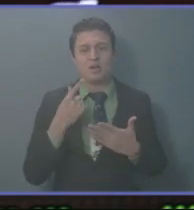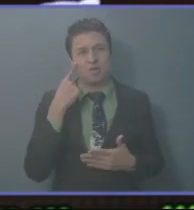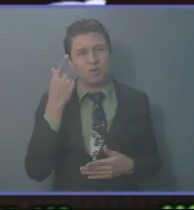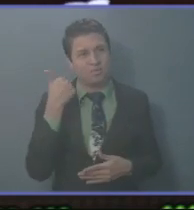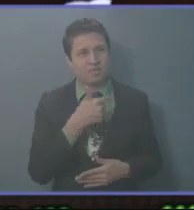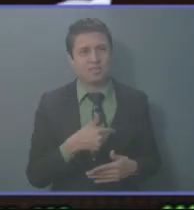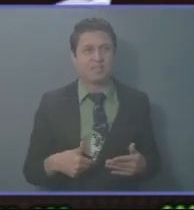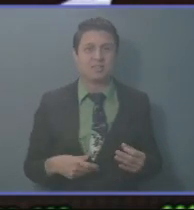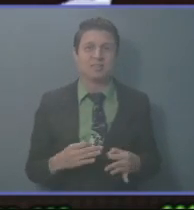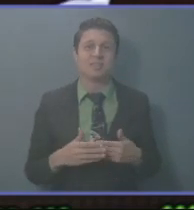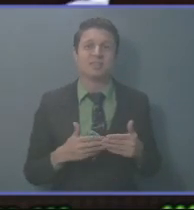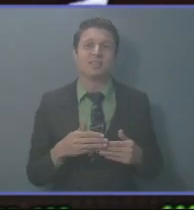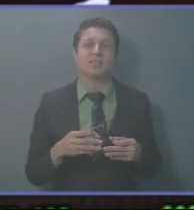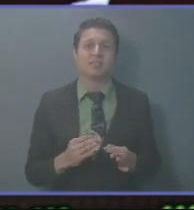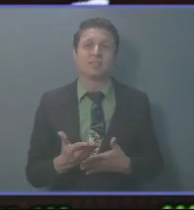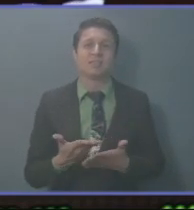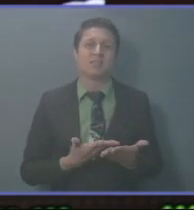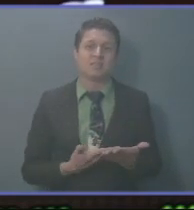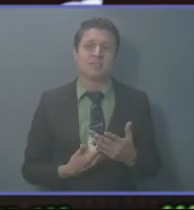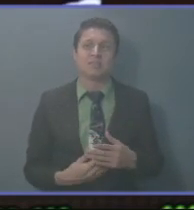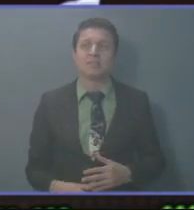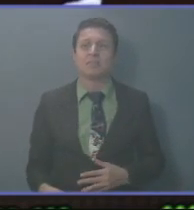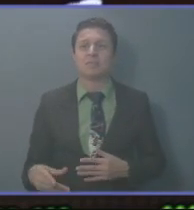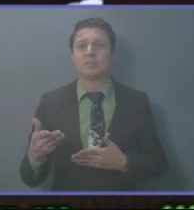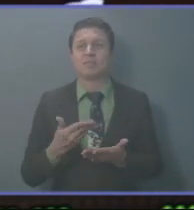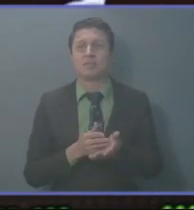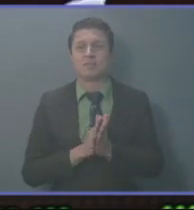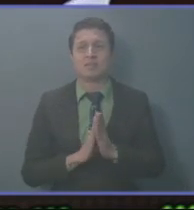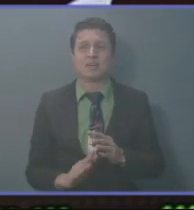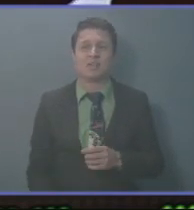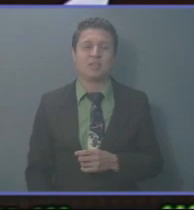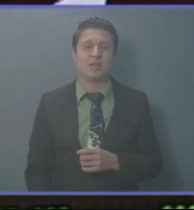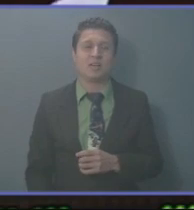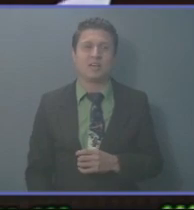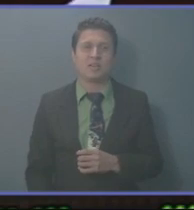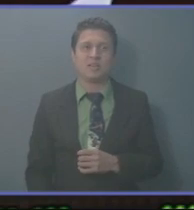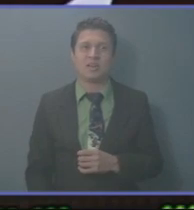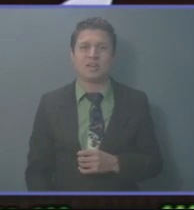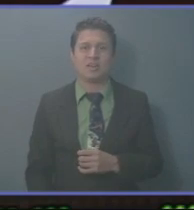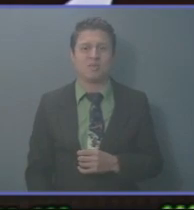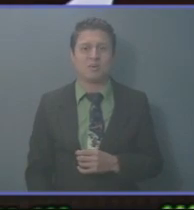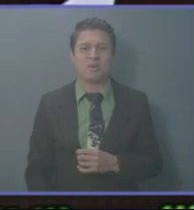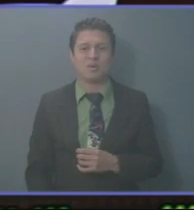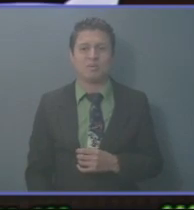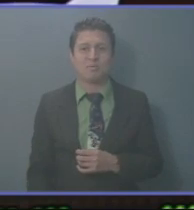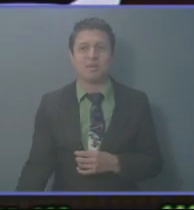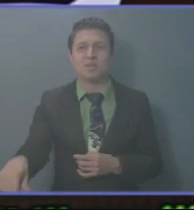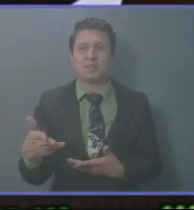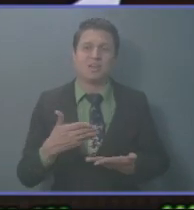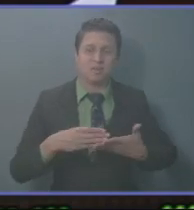cuyas derogatorias se solicitan. Por su parte, el presidente del Banco Central